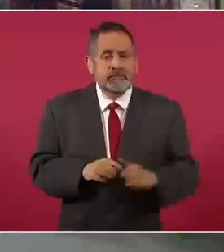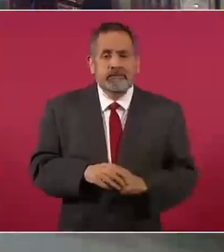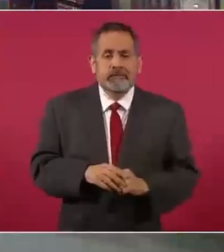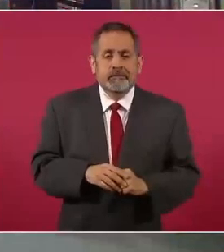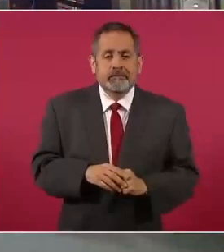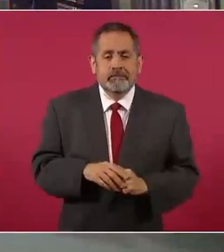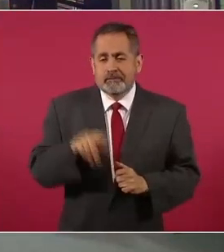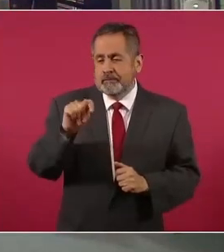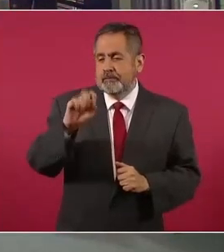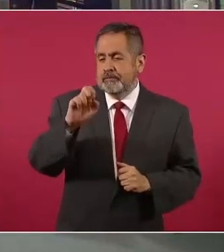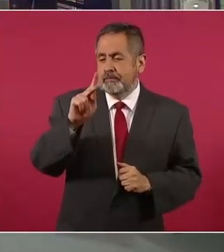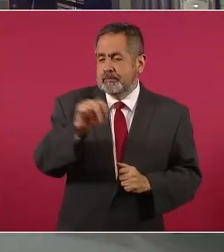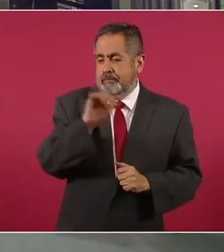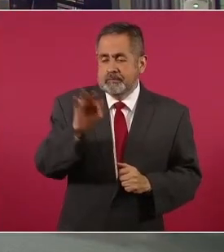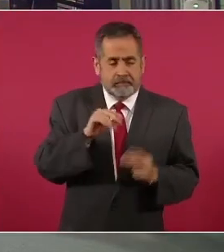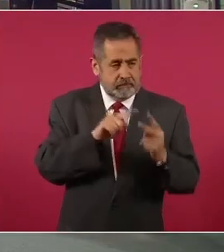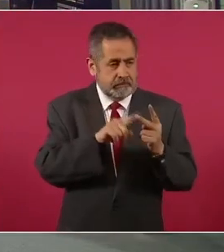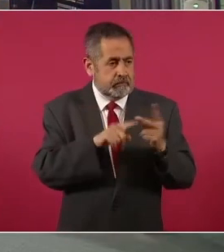se gasta